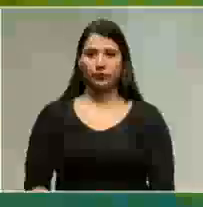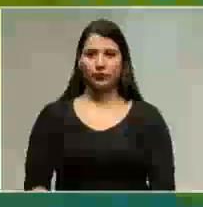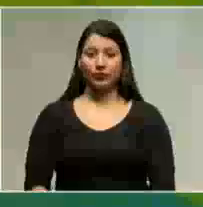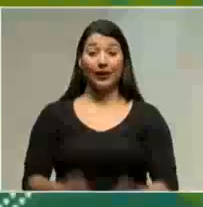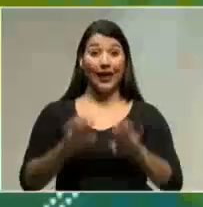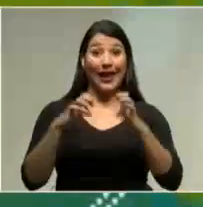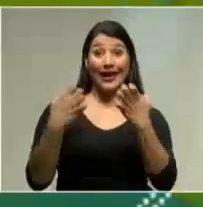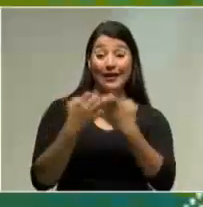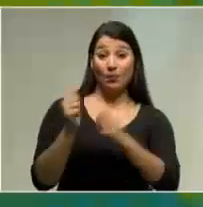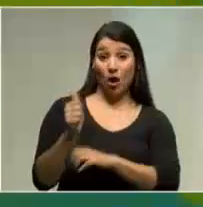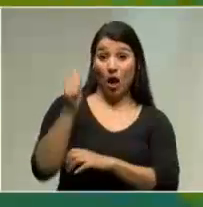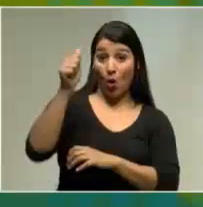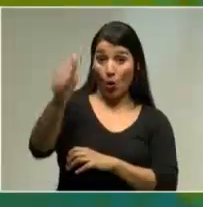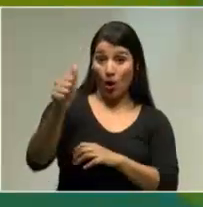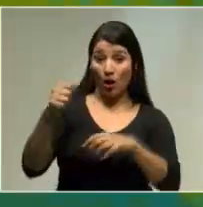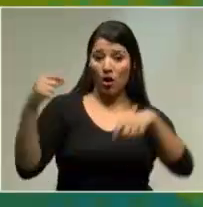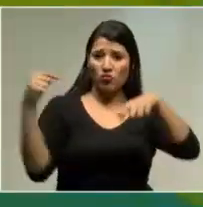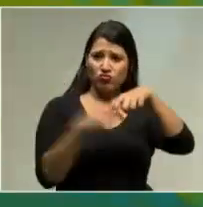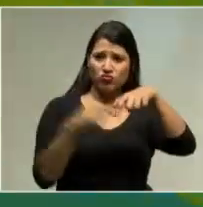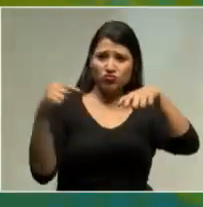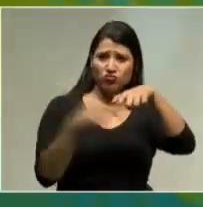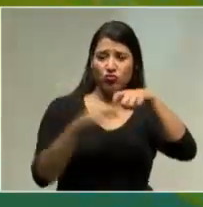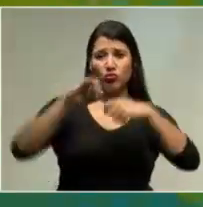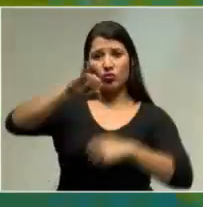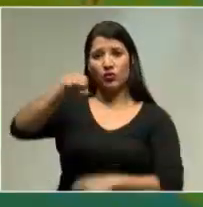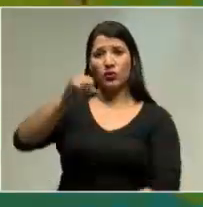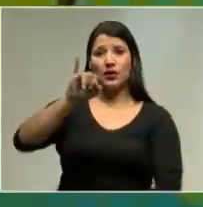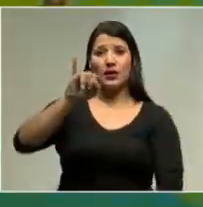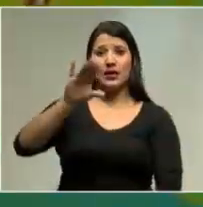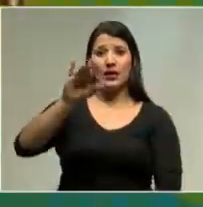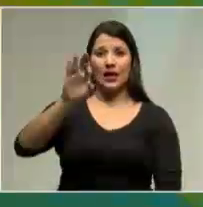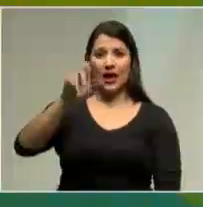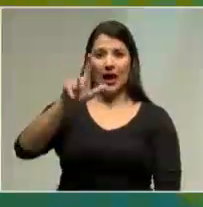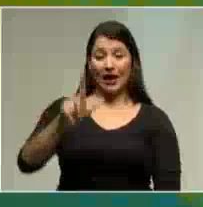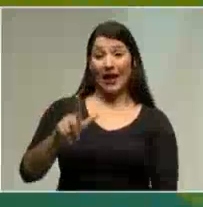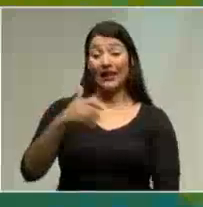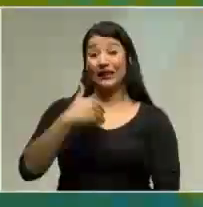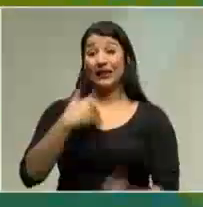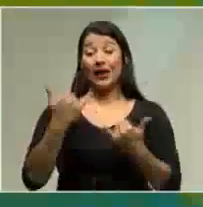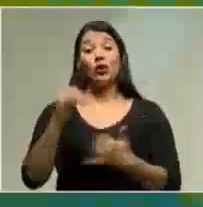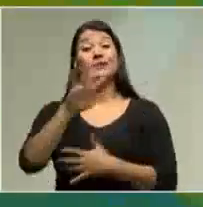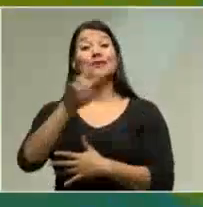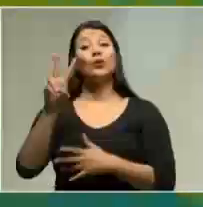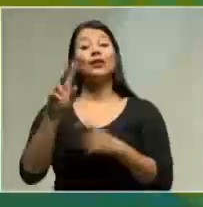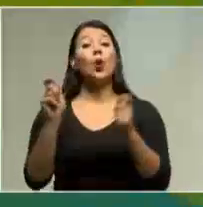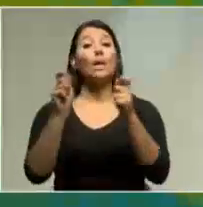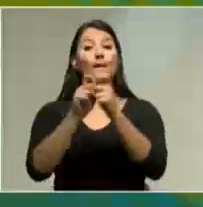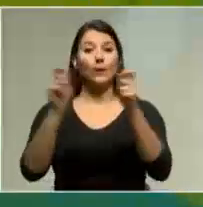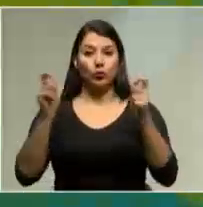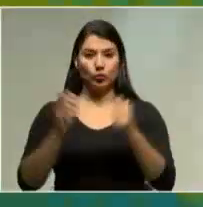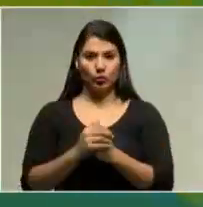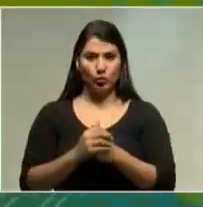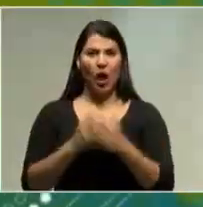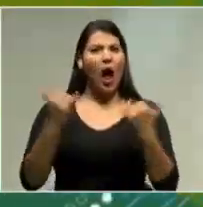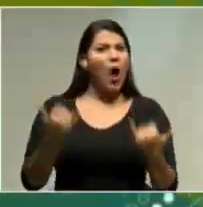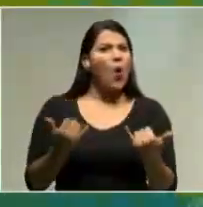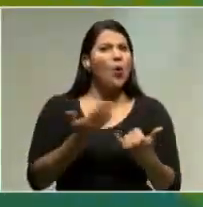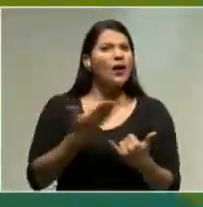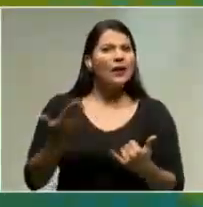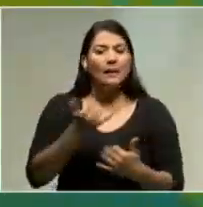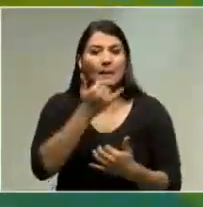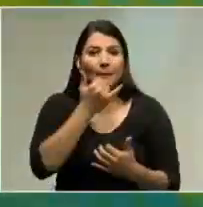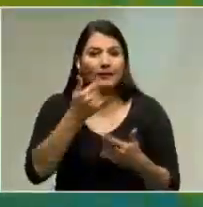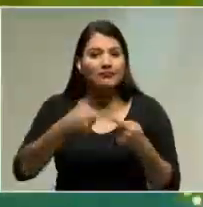Liga Deportiva Alajuelense goleó a Jicaral y terminó con 52 puntos en la fase regular. ¿Qué viene ahora para